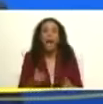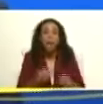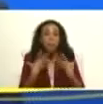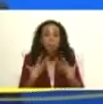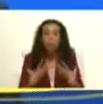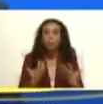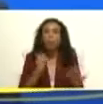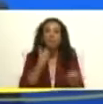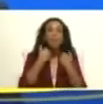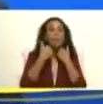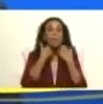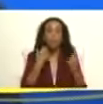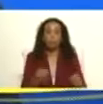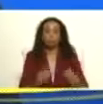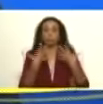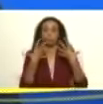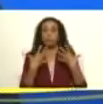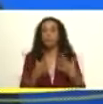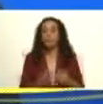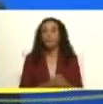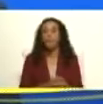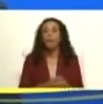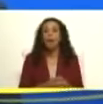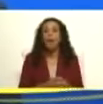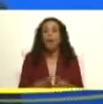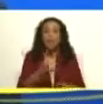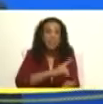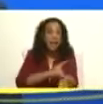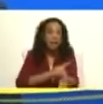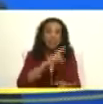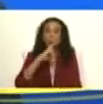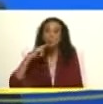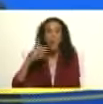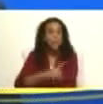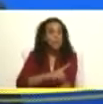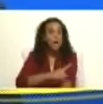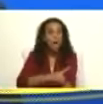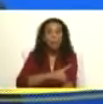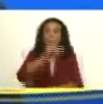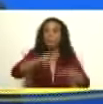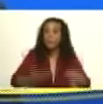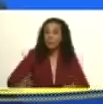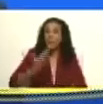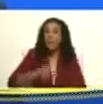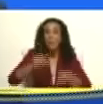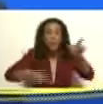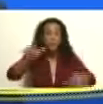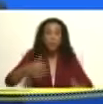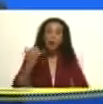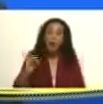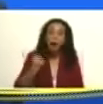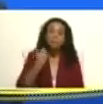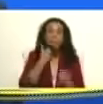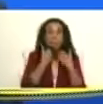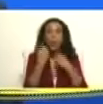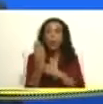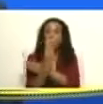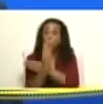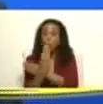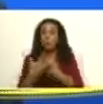Antibióticos, bueno, permanentes. Diabetes, una parte muy importante de la población. Hay que